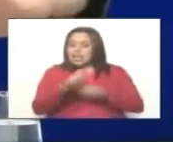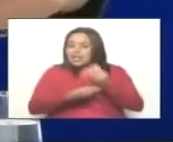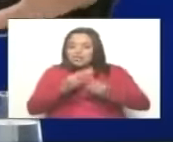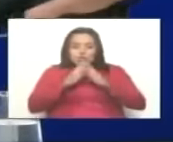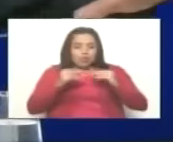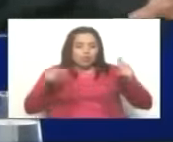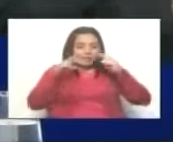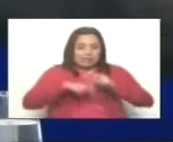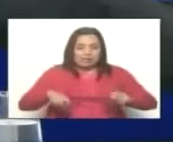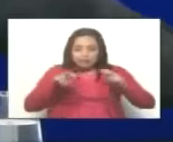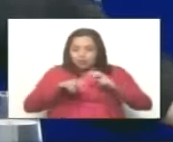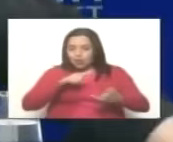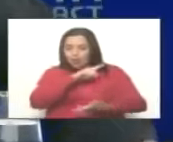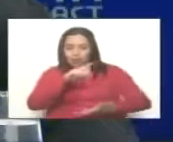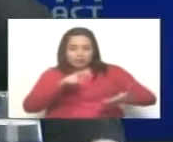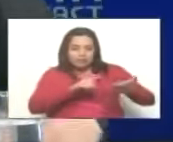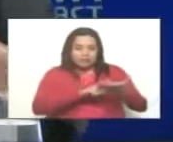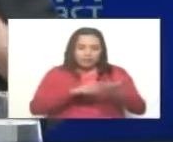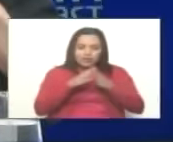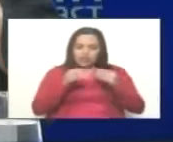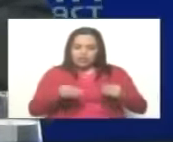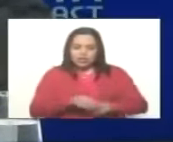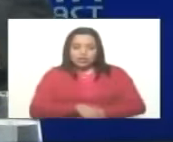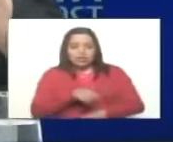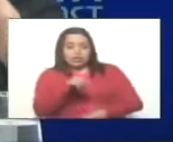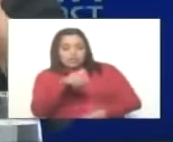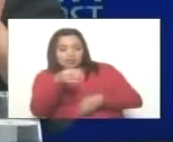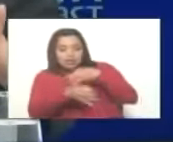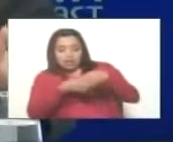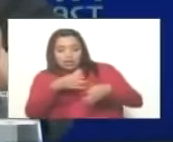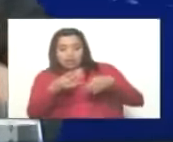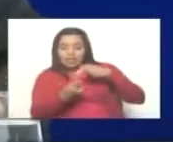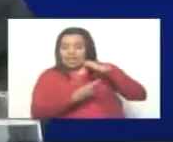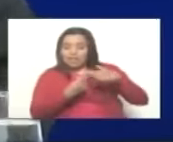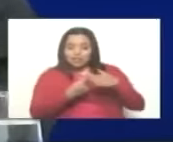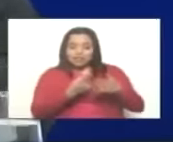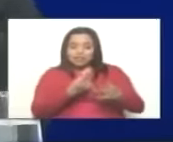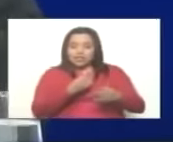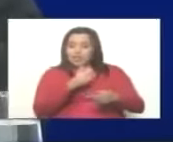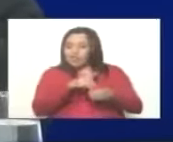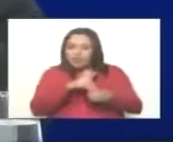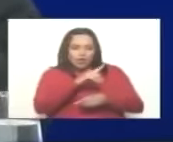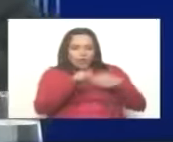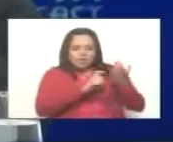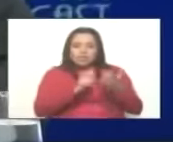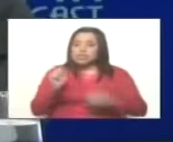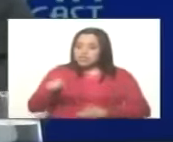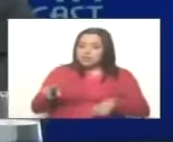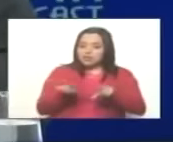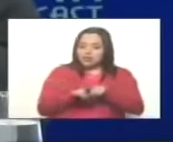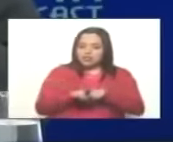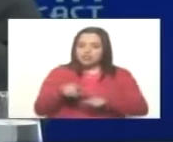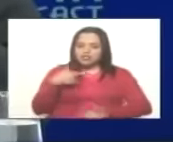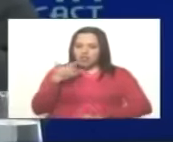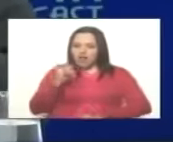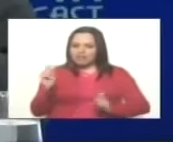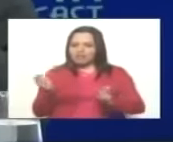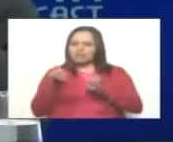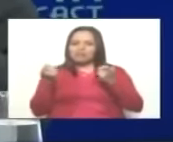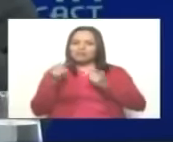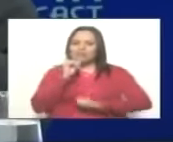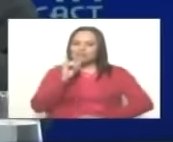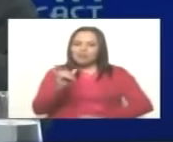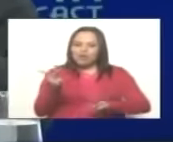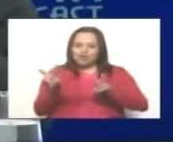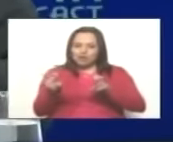Se hizo la reconstrucción del lugar del suceso. Usted ha hecho detalles de ese momento. Como si hubiese ocurrido en ese momento. Es más, te lanzo una primicia. Nosotros, yo creo